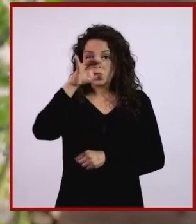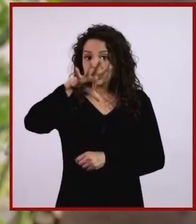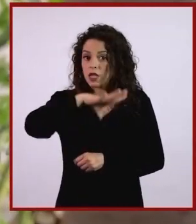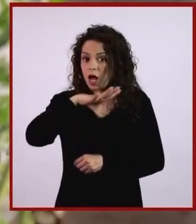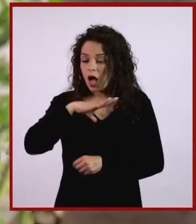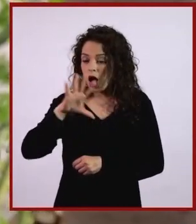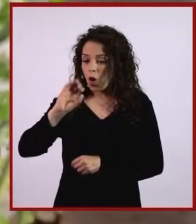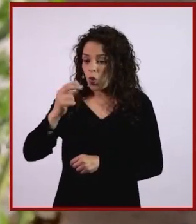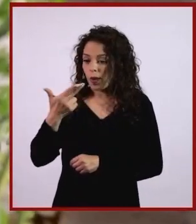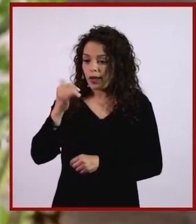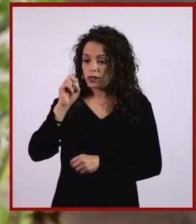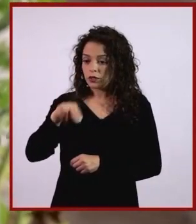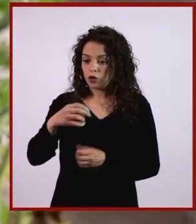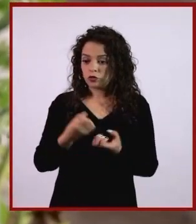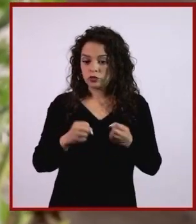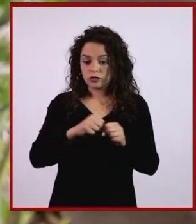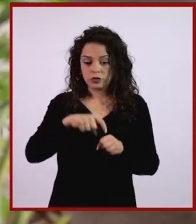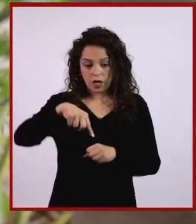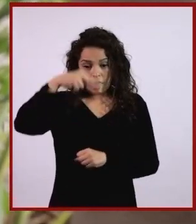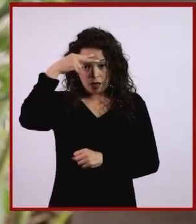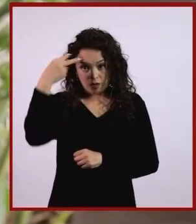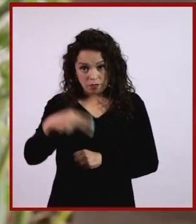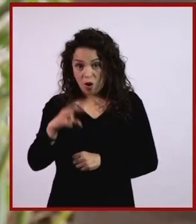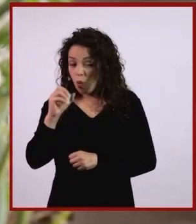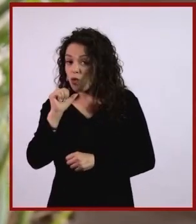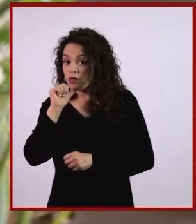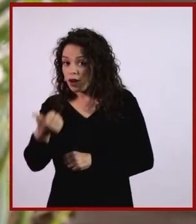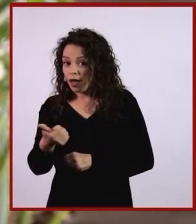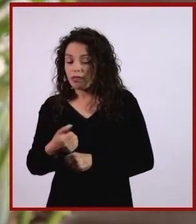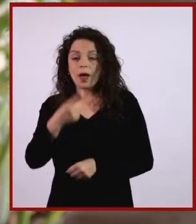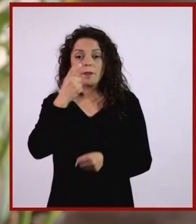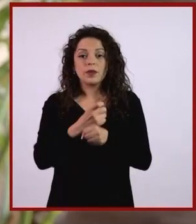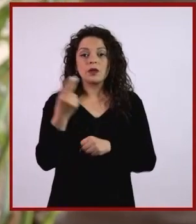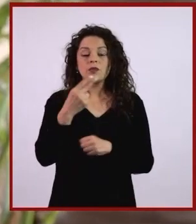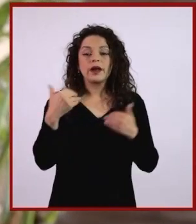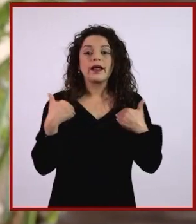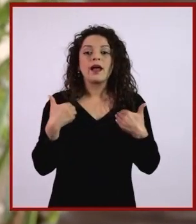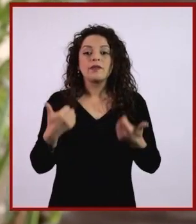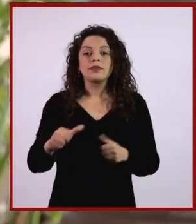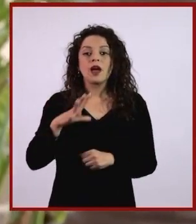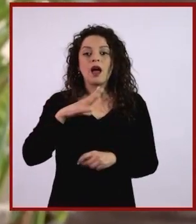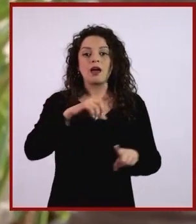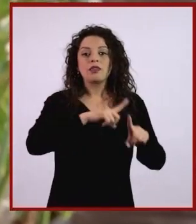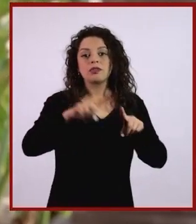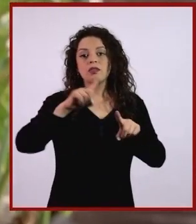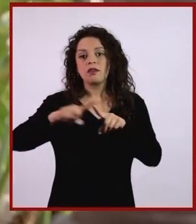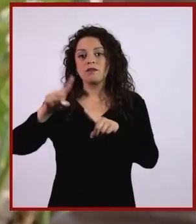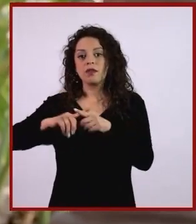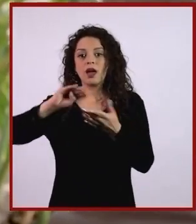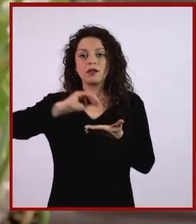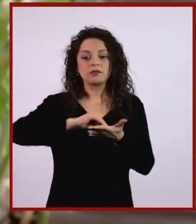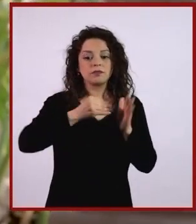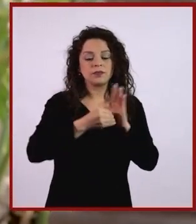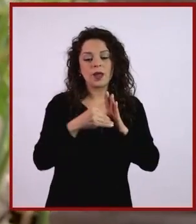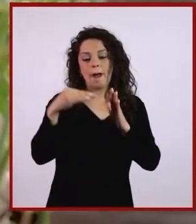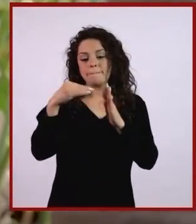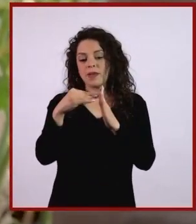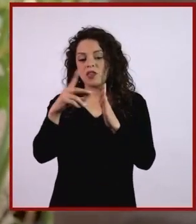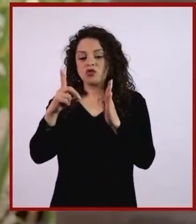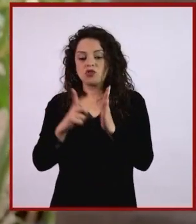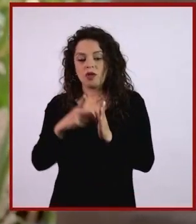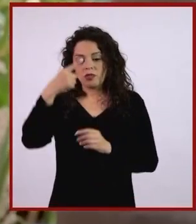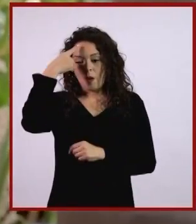pregunta si existe cohesión social en México o no, hay que entender que existen diferentes estrategias